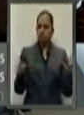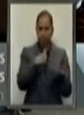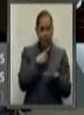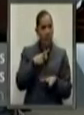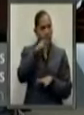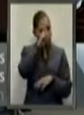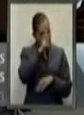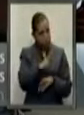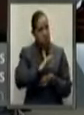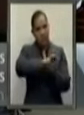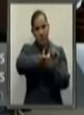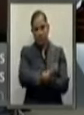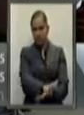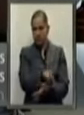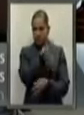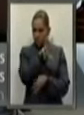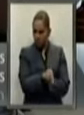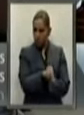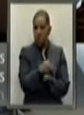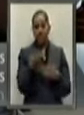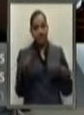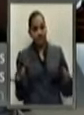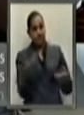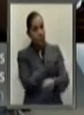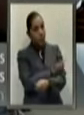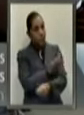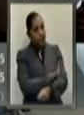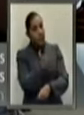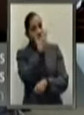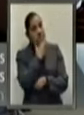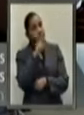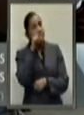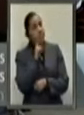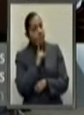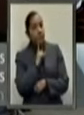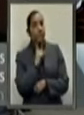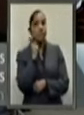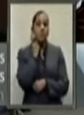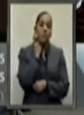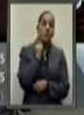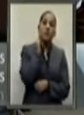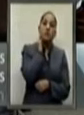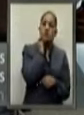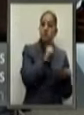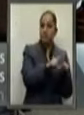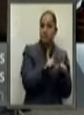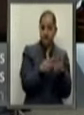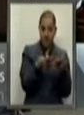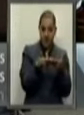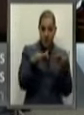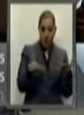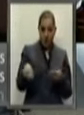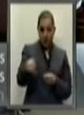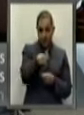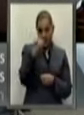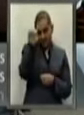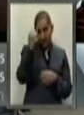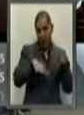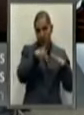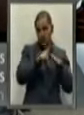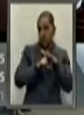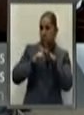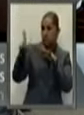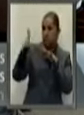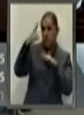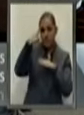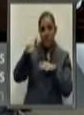de estos grupos vulnerables. Compañeros y compañeras legisladores, el papel de los migrantes en el desarrollo de sus comunidades y el bienestar de